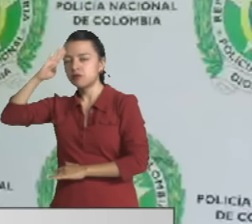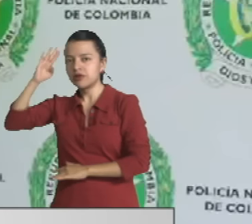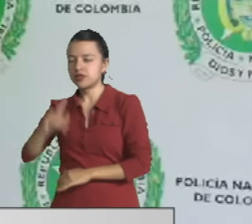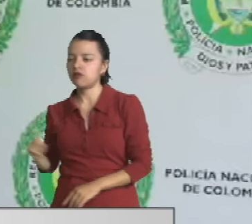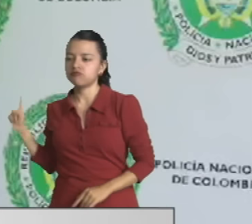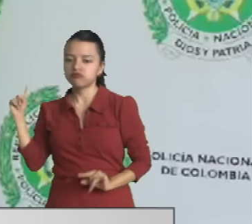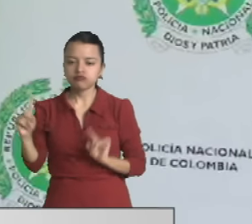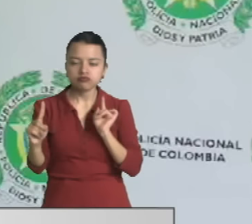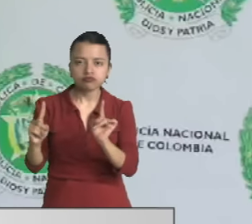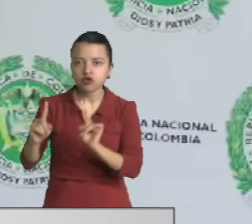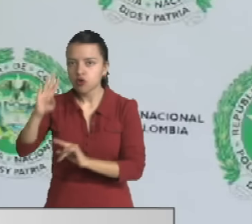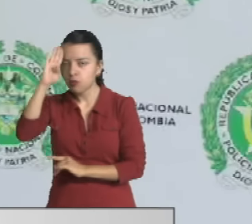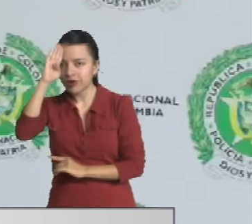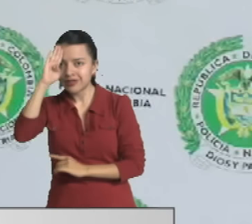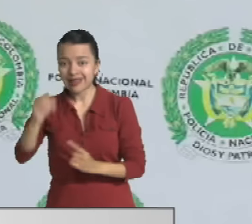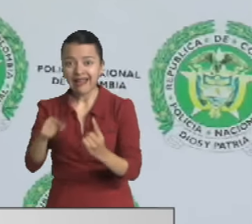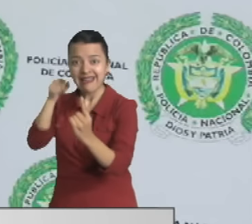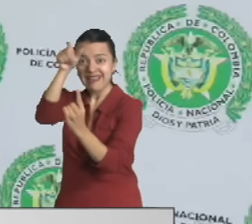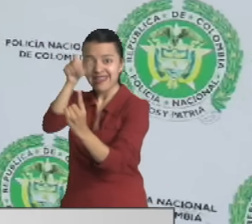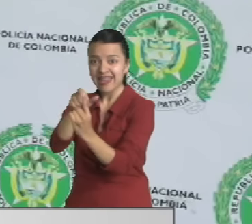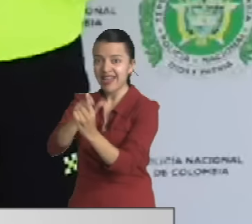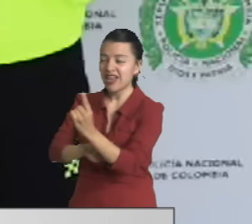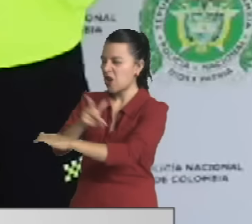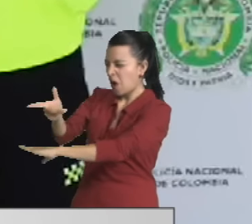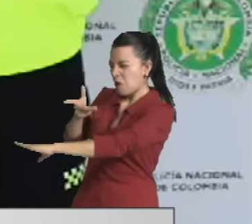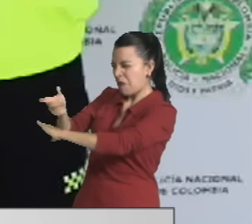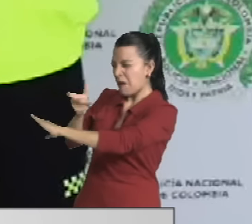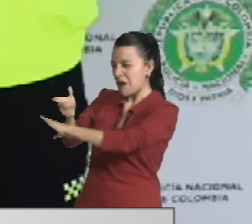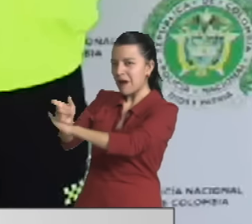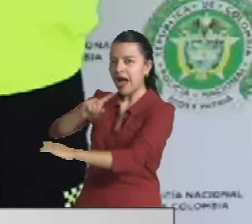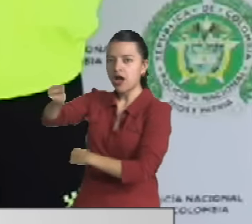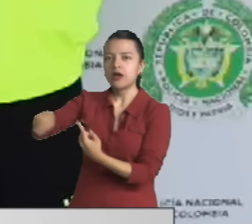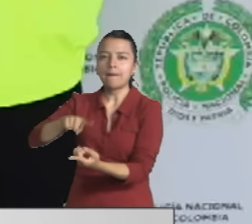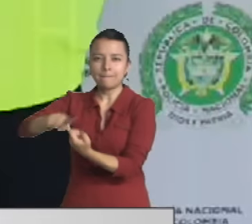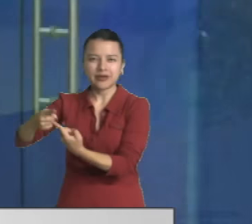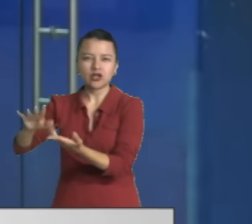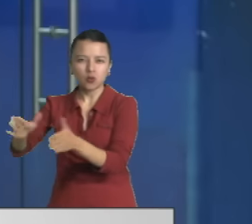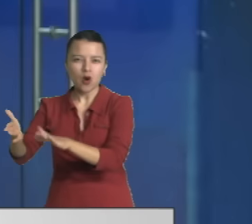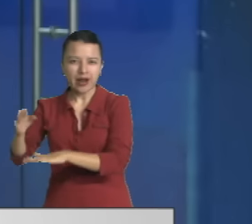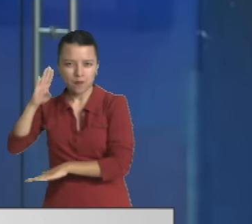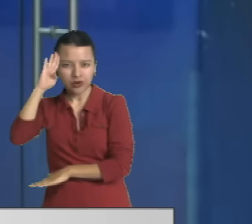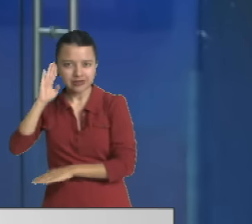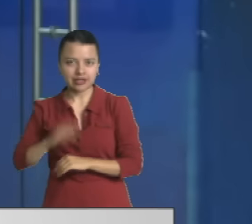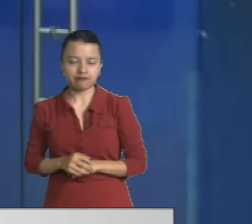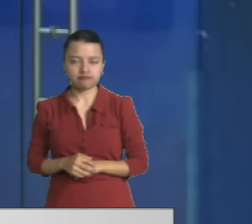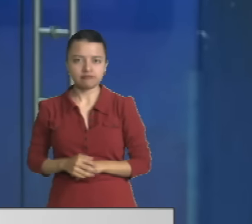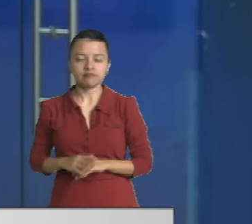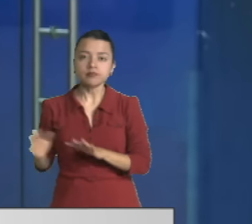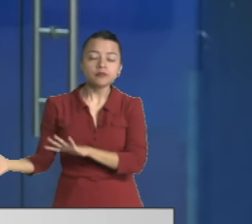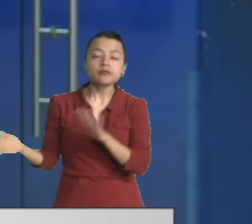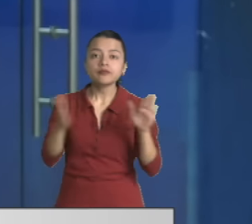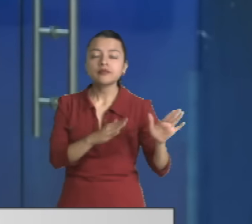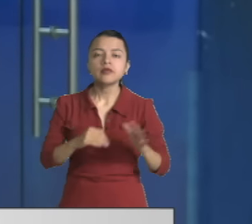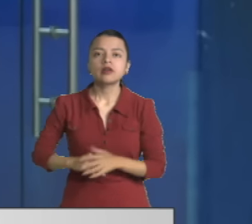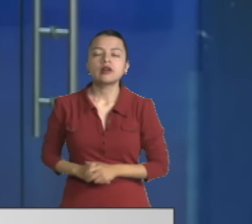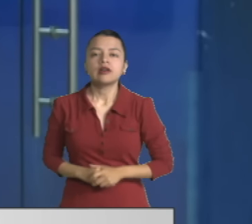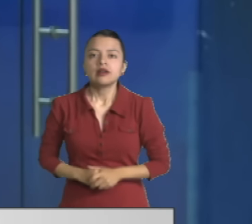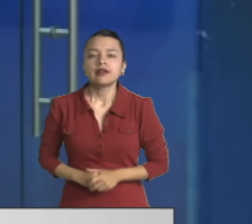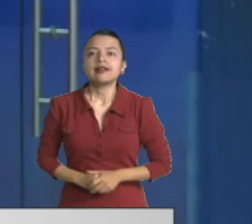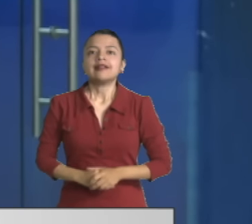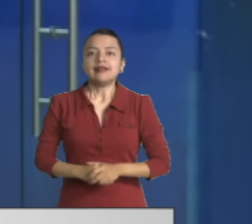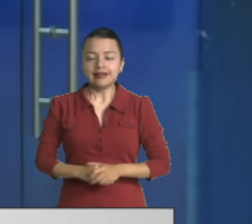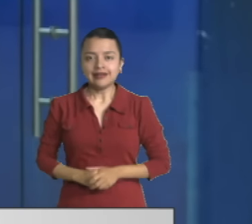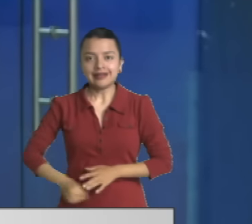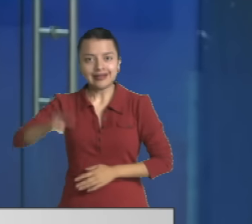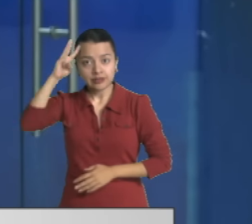delincuentes, causando la muerte pues, de uno de los policías. Y en otras noticias de orden público, las fuerzas militares le confirmaron a Noticentro